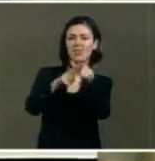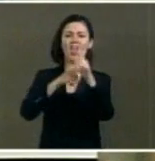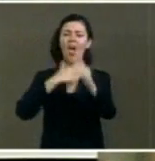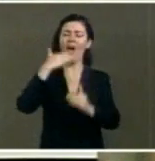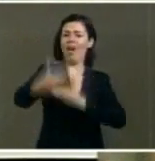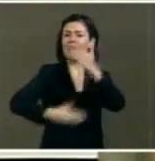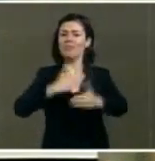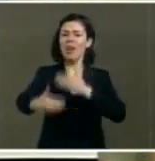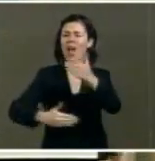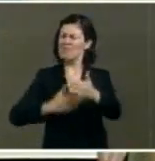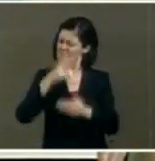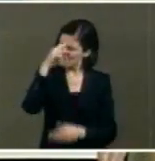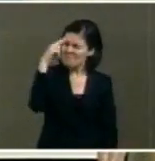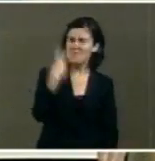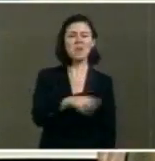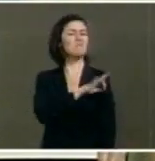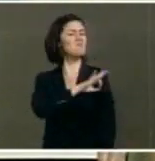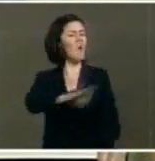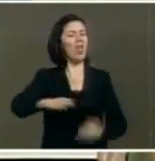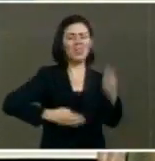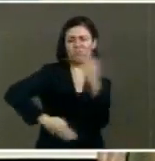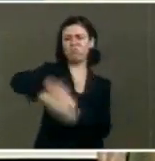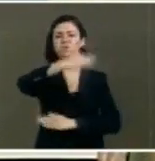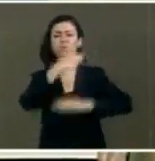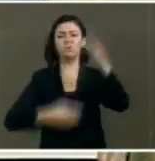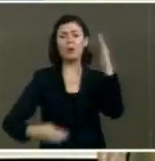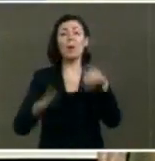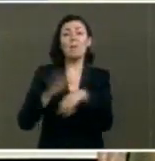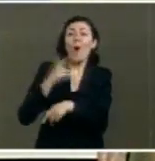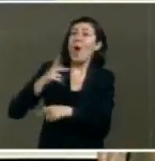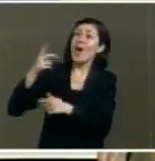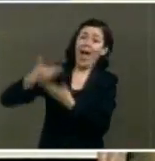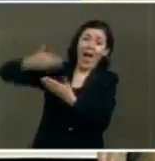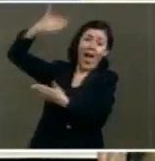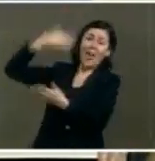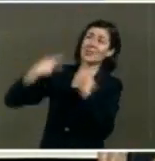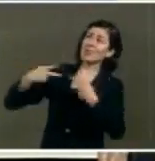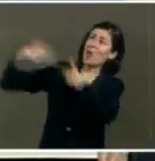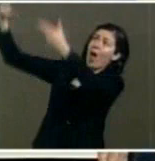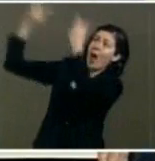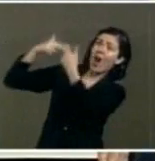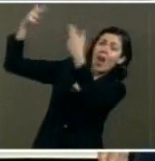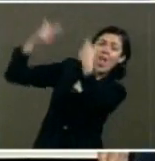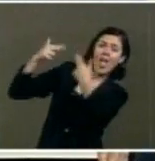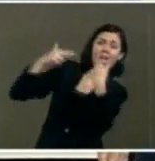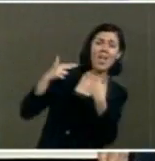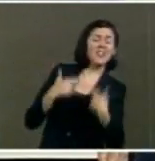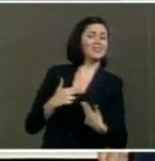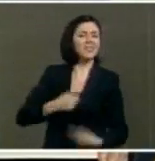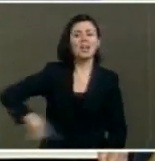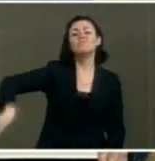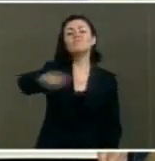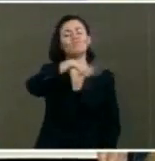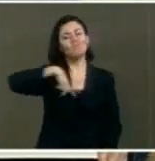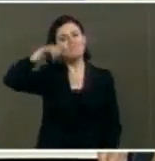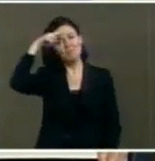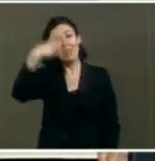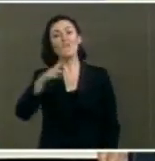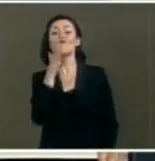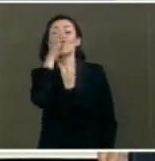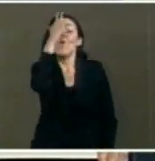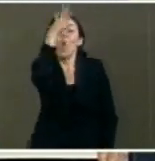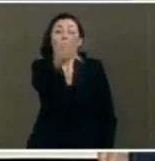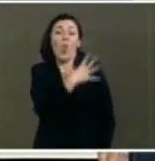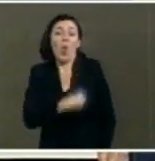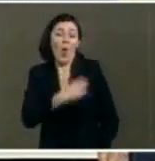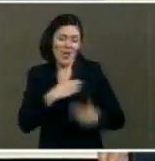México saldrá adelante por el legado de sus ancestros y por los sueños de sus hijos. México saldrá adelante